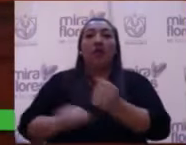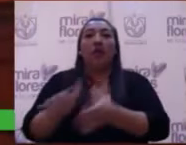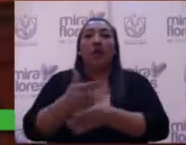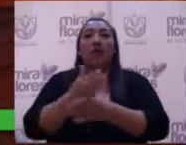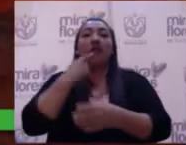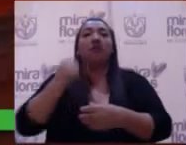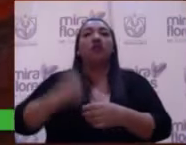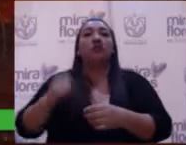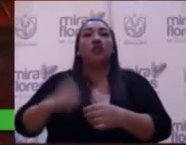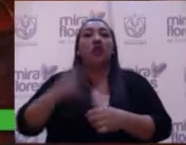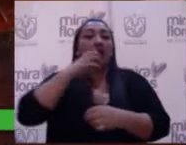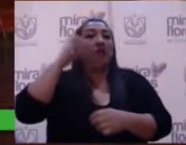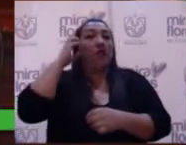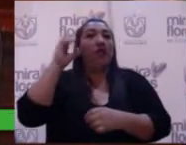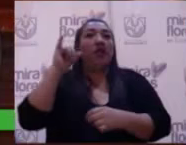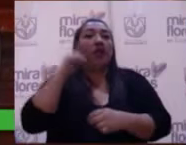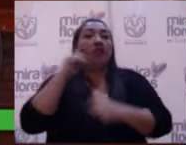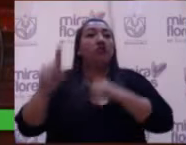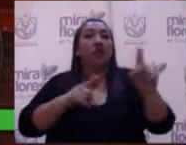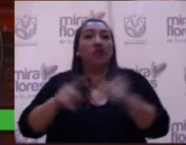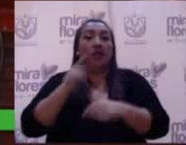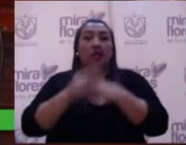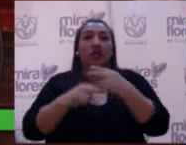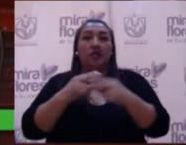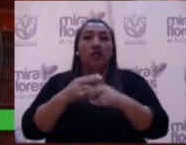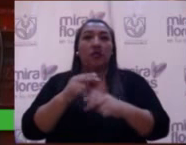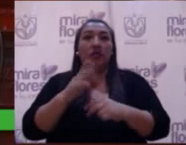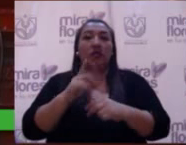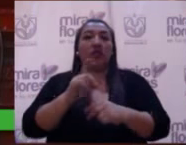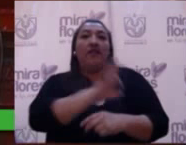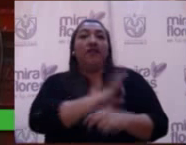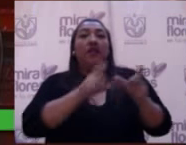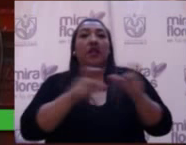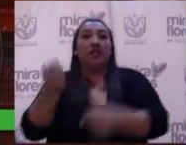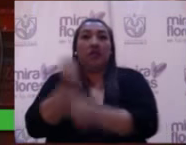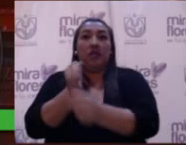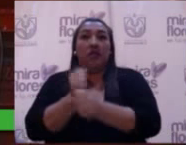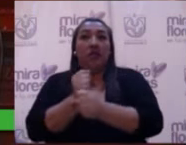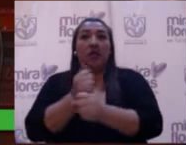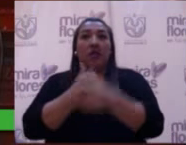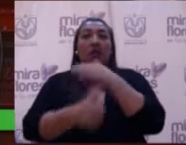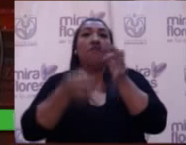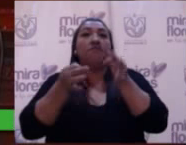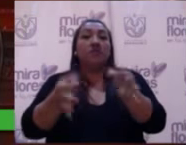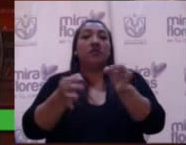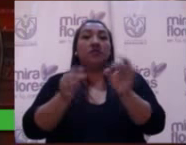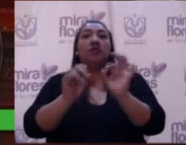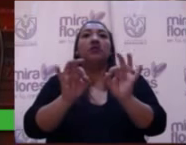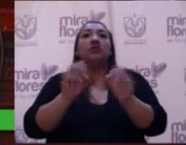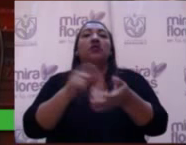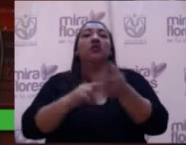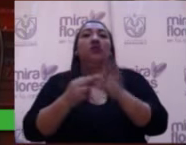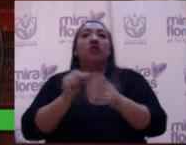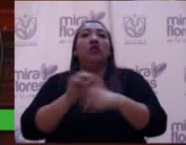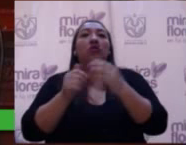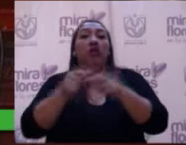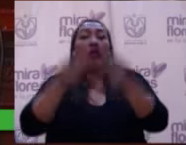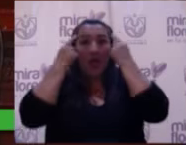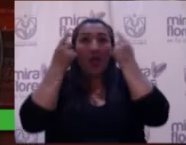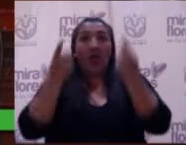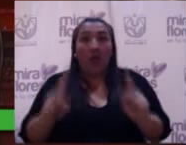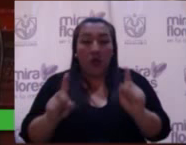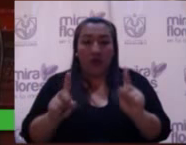la Municipalidad de Miraflores y la Superintendencia Nacional de Fiscalización Laboral, el mismo que como anexo forma parte del presente